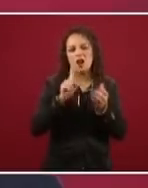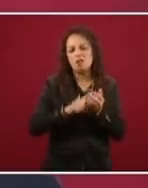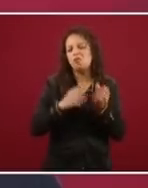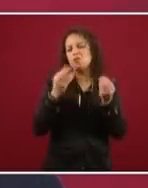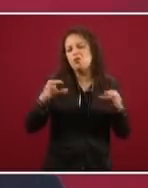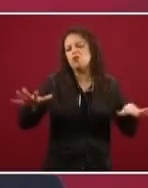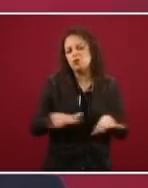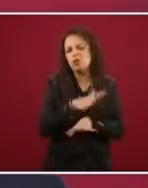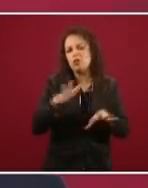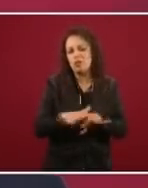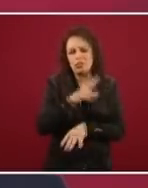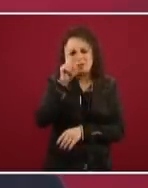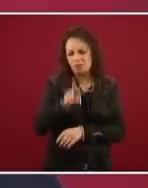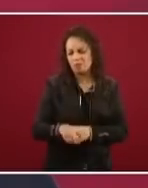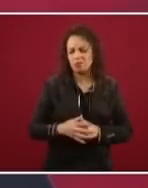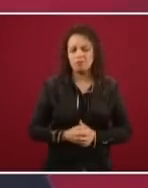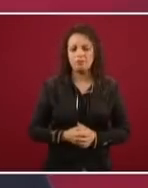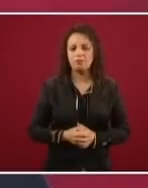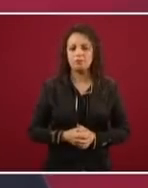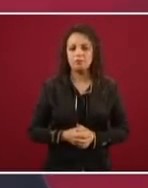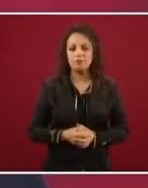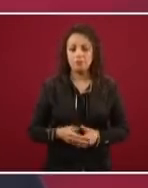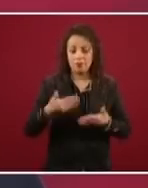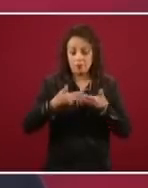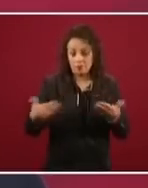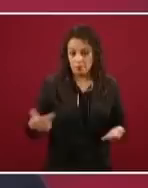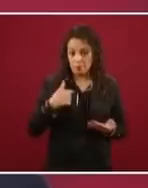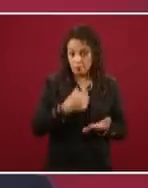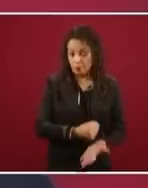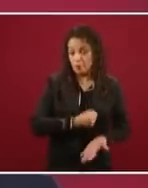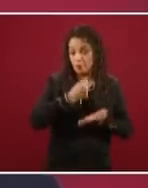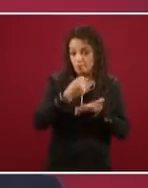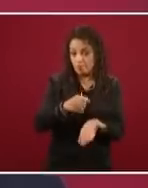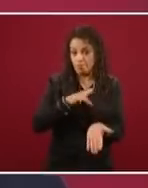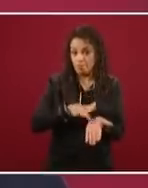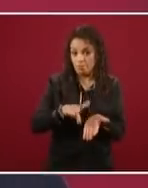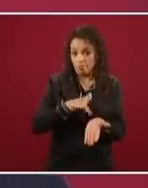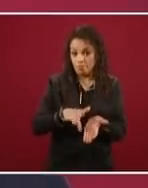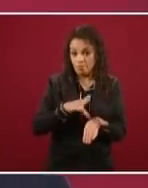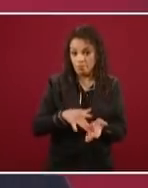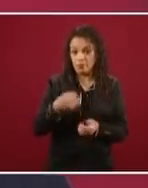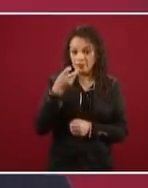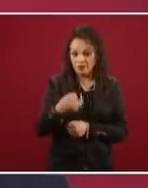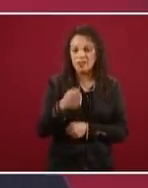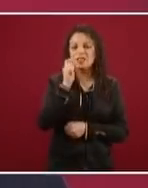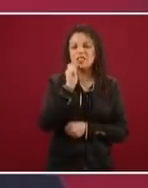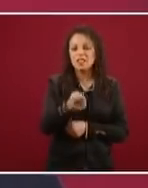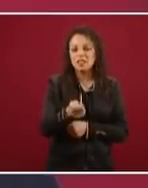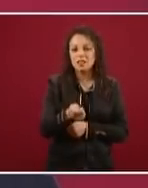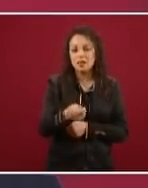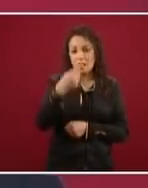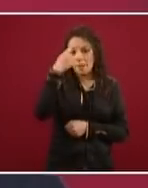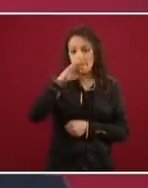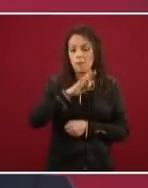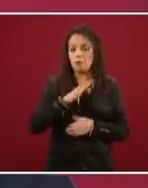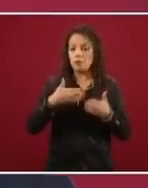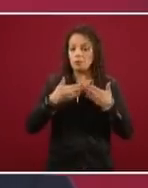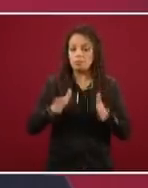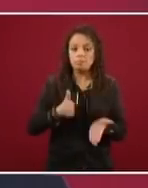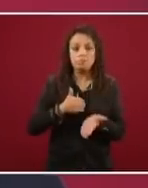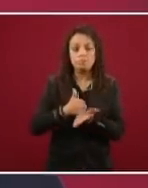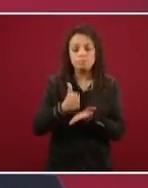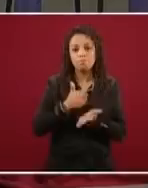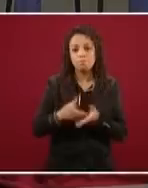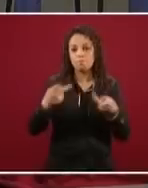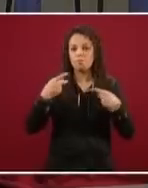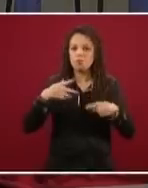una enorme oportunidad porque esta inversión que estamos haciendo los centros de datos va a ayudar a que realmente el acceso para toda la